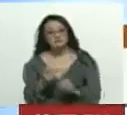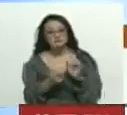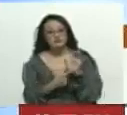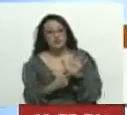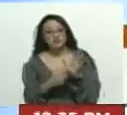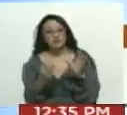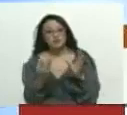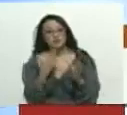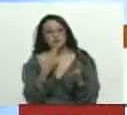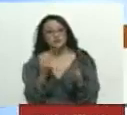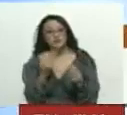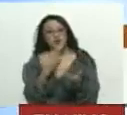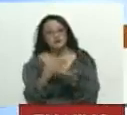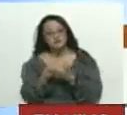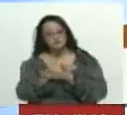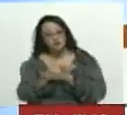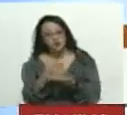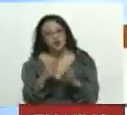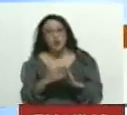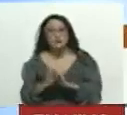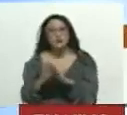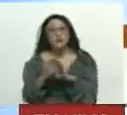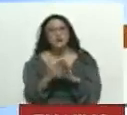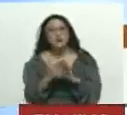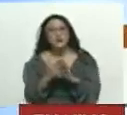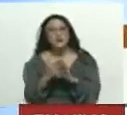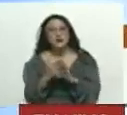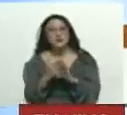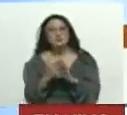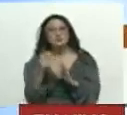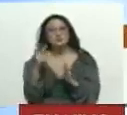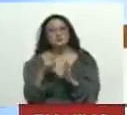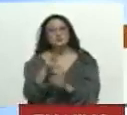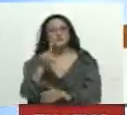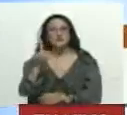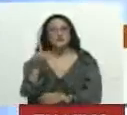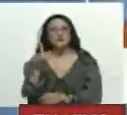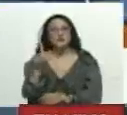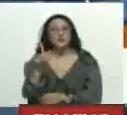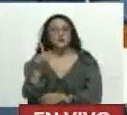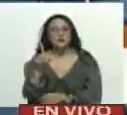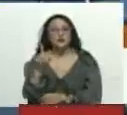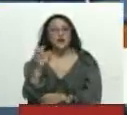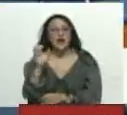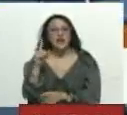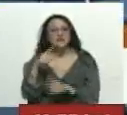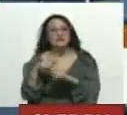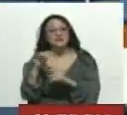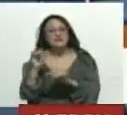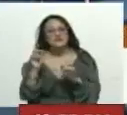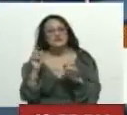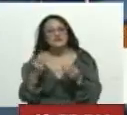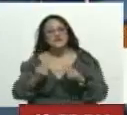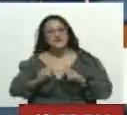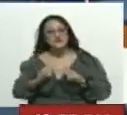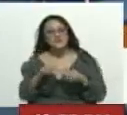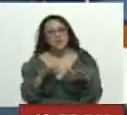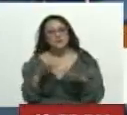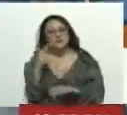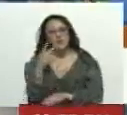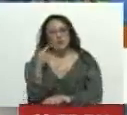Muchas gracias estamos a la orden por la comuna el panal dos mil veintiuno el Alexis vive como parte pues del Movimiento